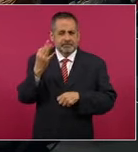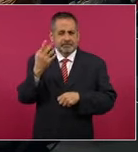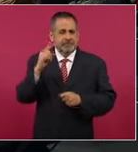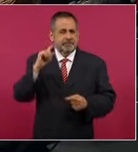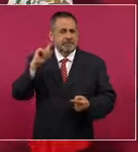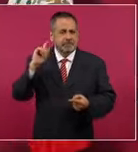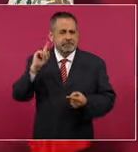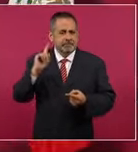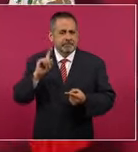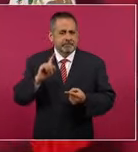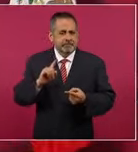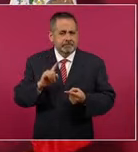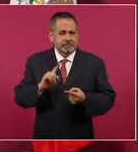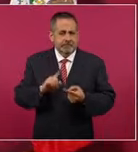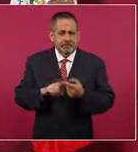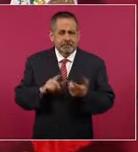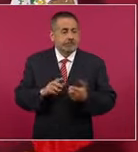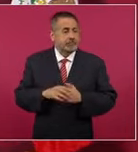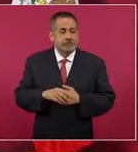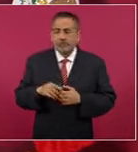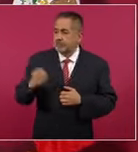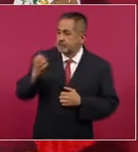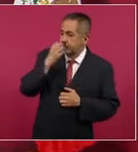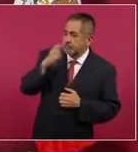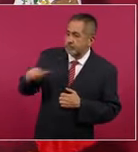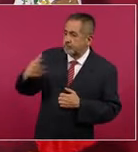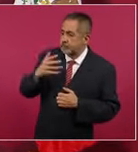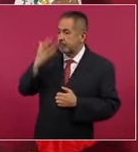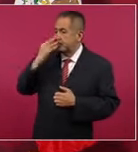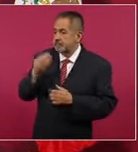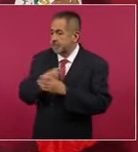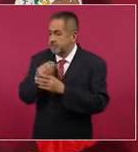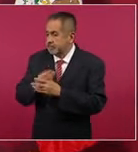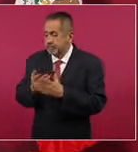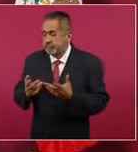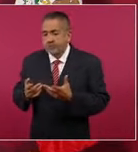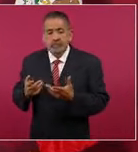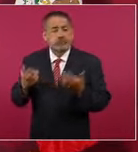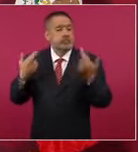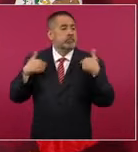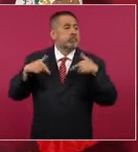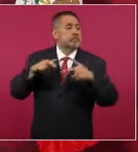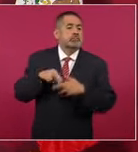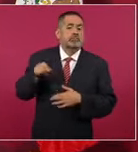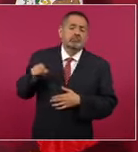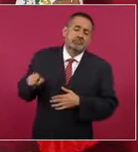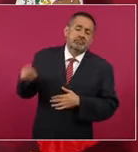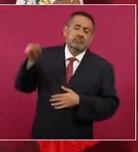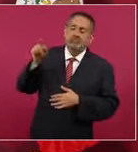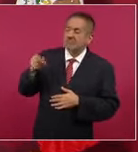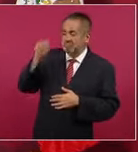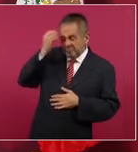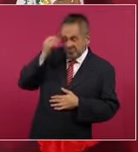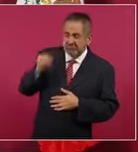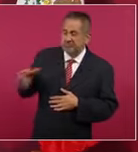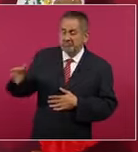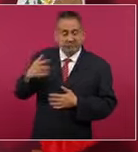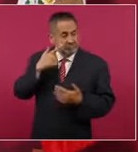en que no había clases en las escuelas, porque los maestros eran unos